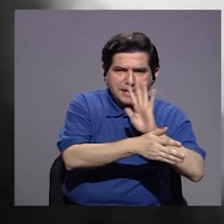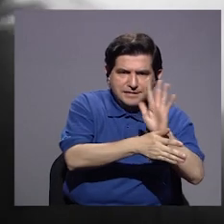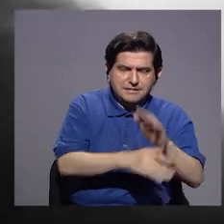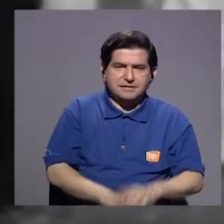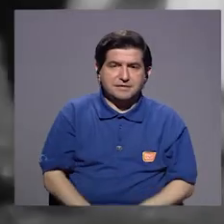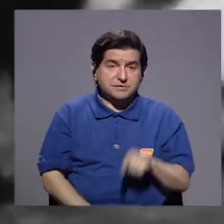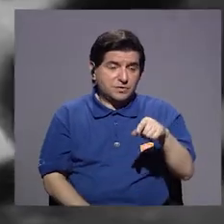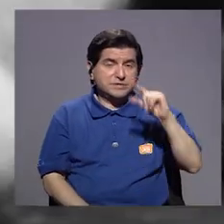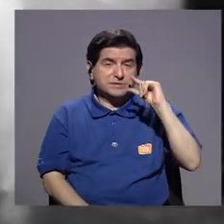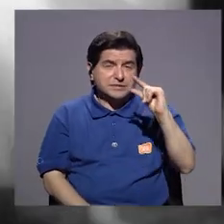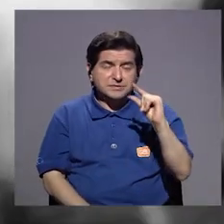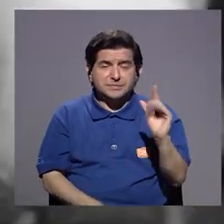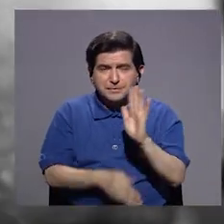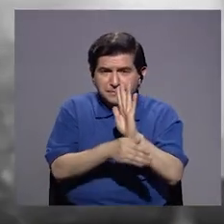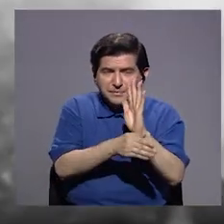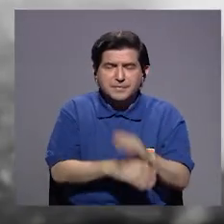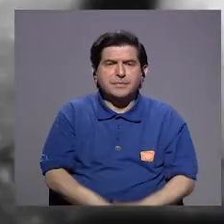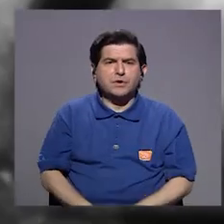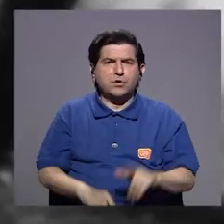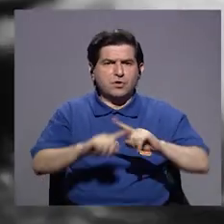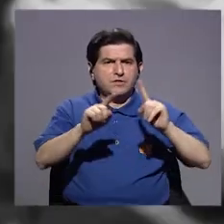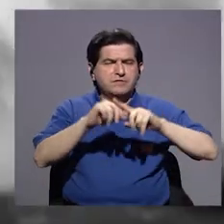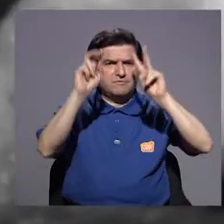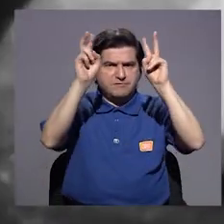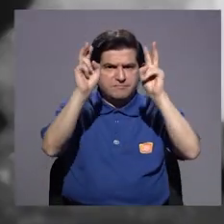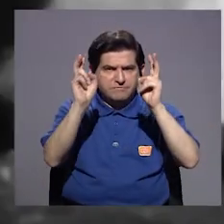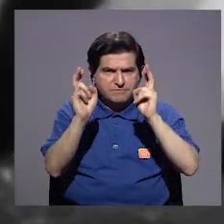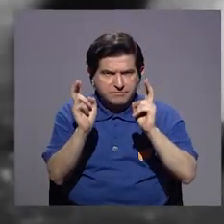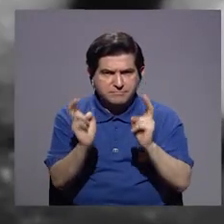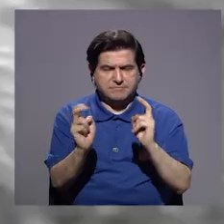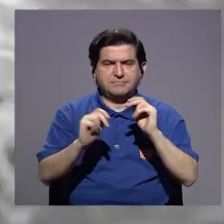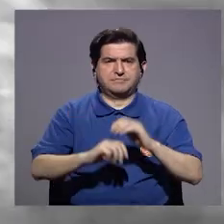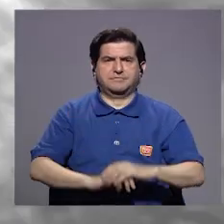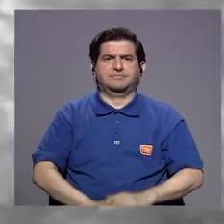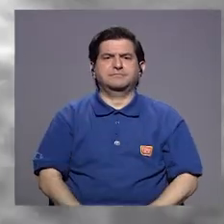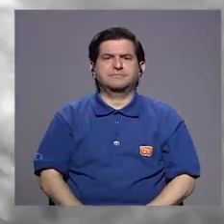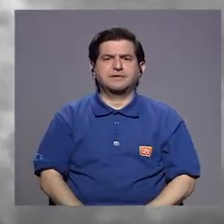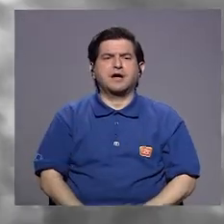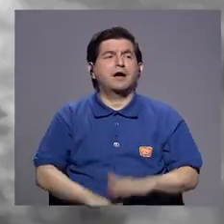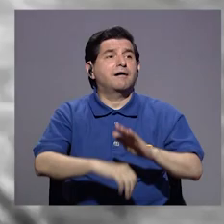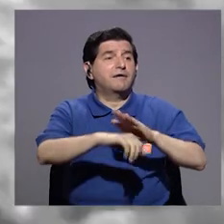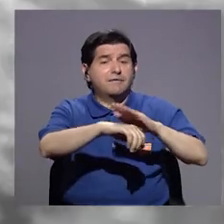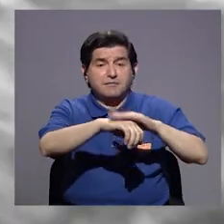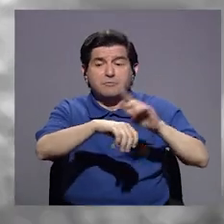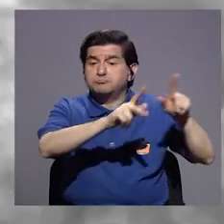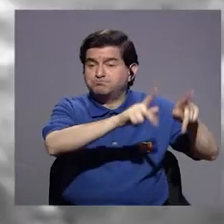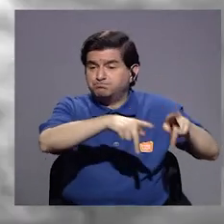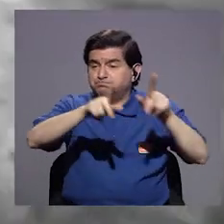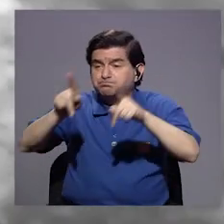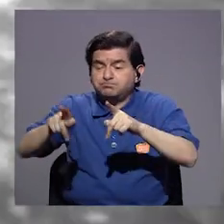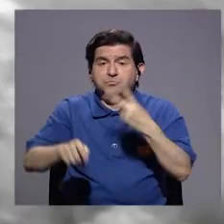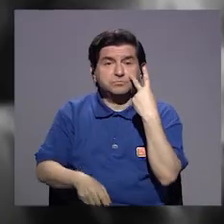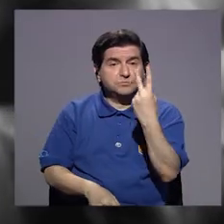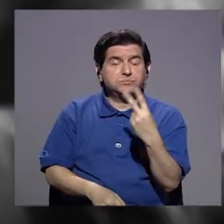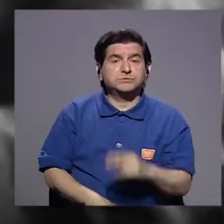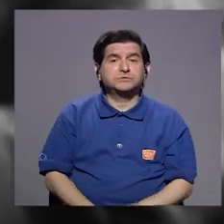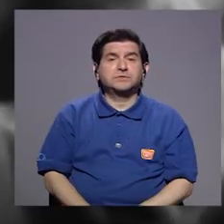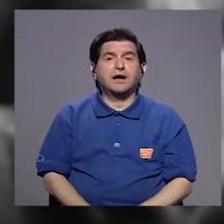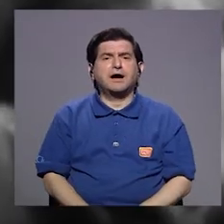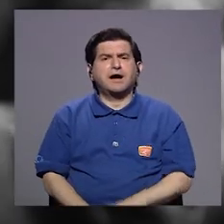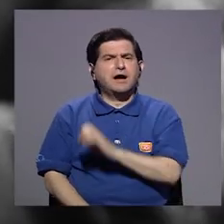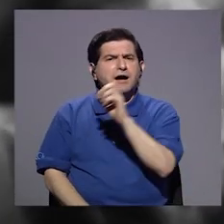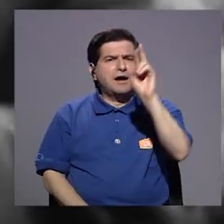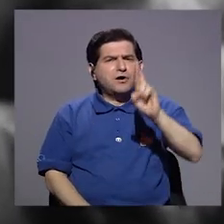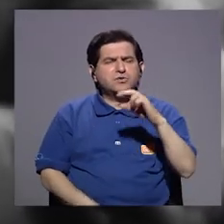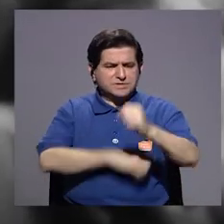y estos cortos, organizados temáticamente, van a permitirle a la gente, al público, ver la